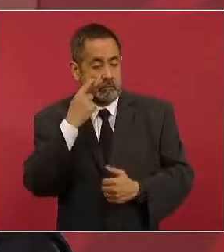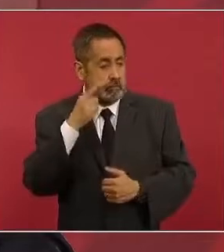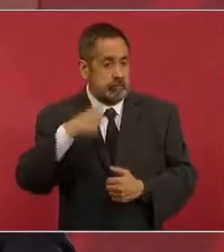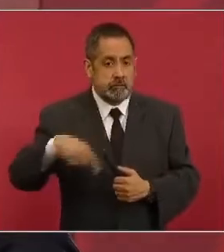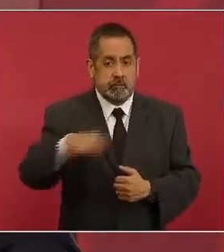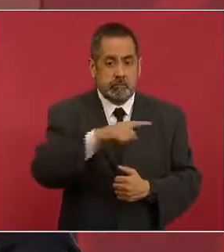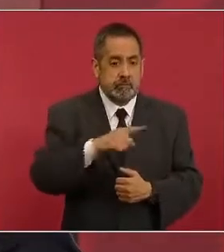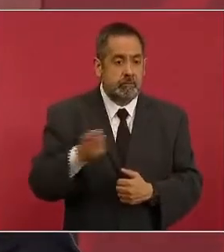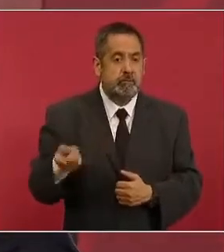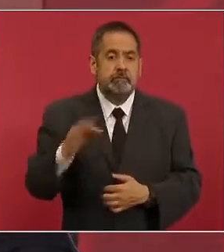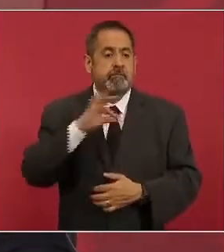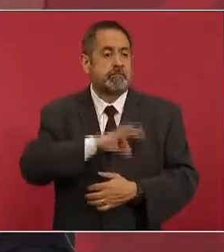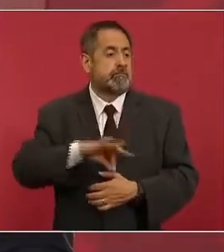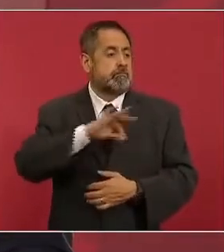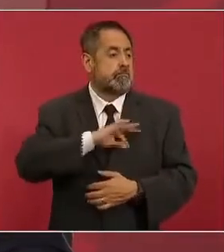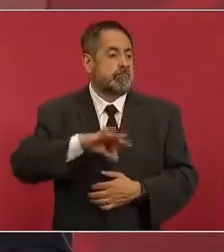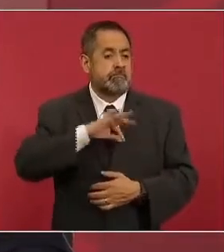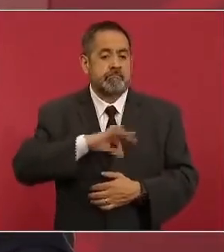sin fines de lucro,